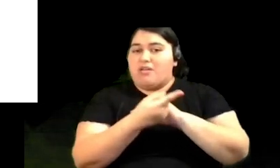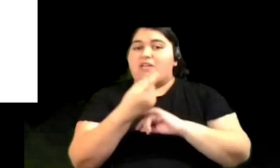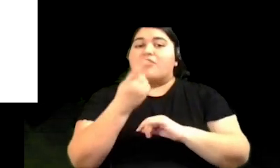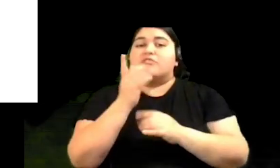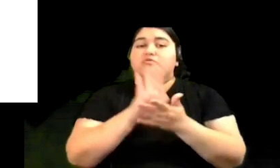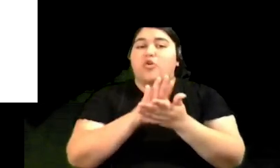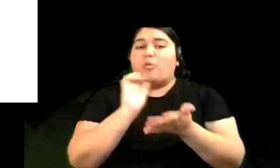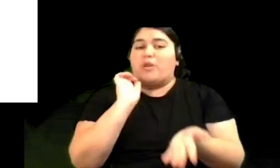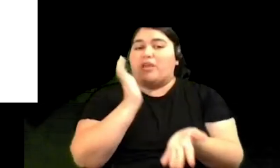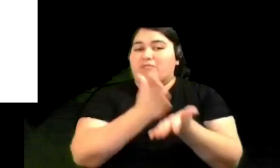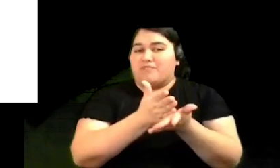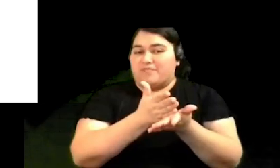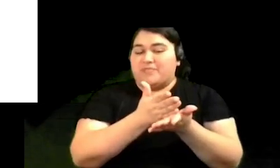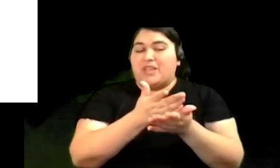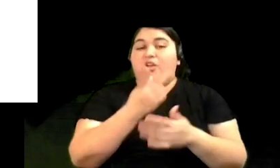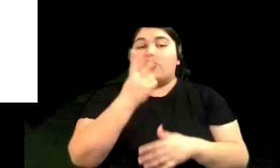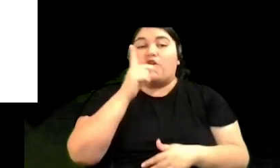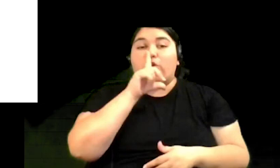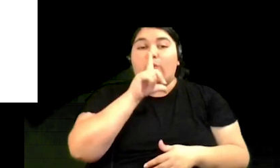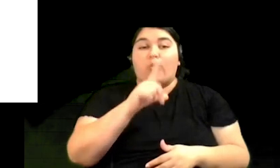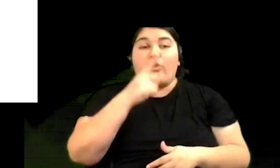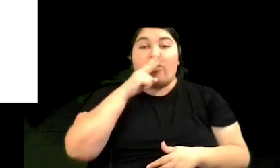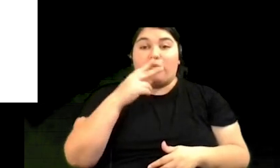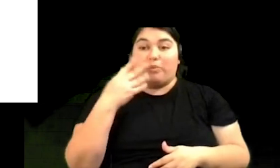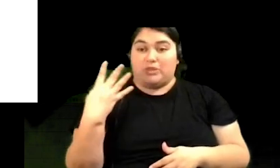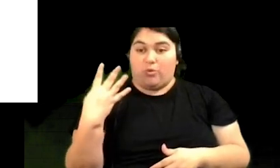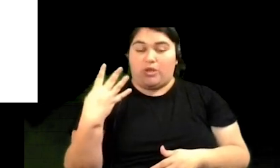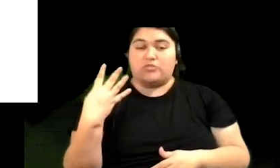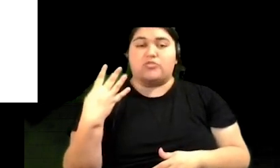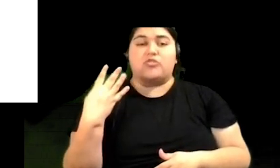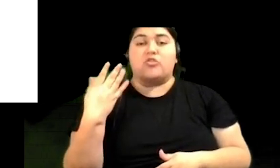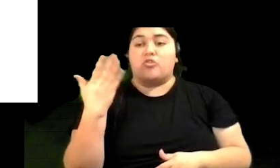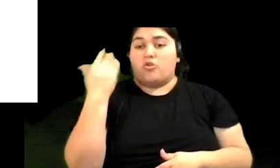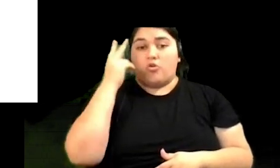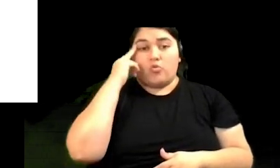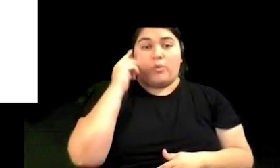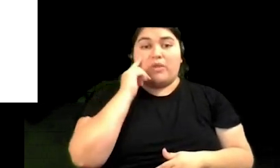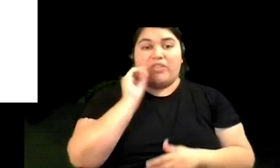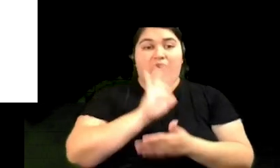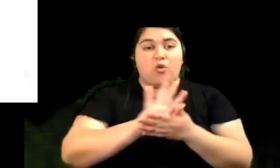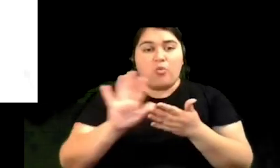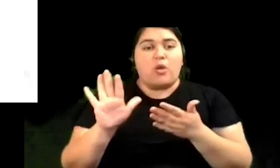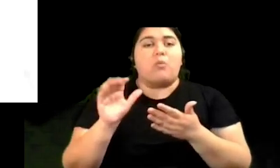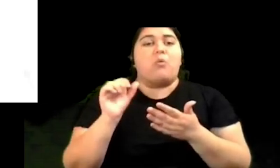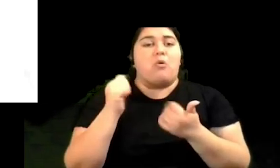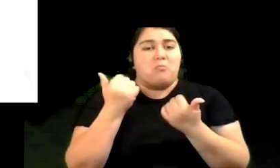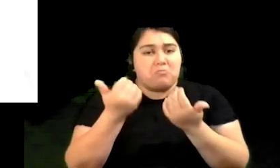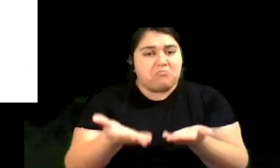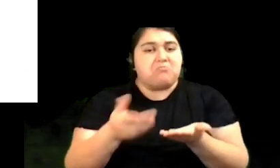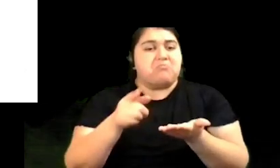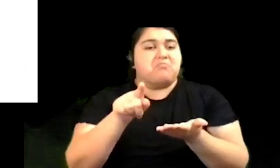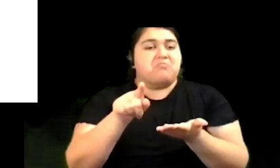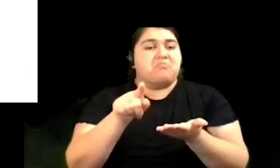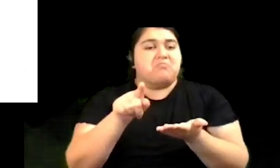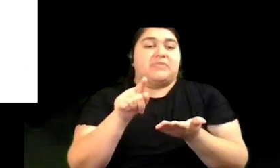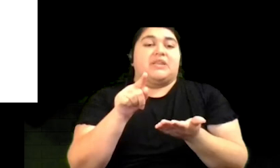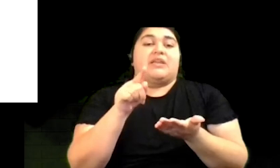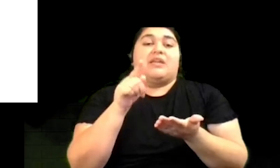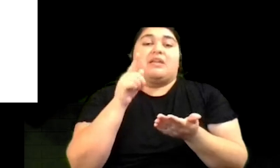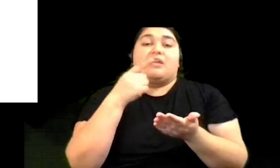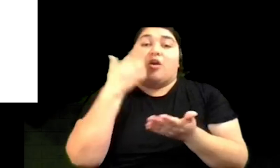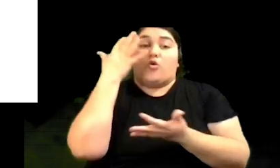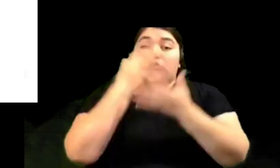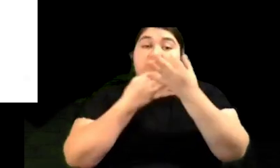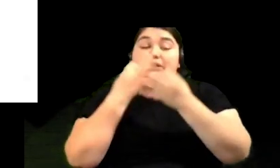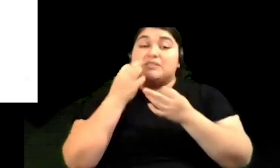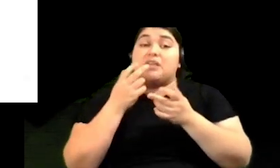Corte Suprema del 2 de julio del 2024. Hace 9 días se dictó este fallo Cantalupi, en el cual la Corte lo que dice es